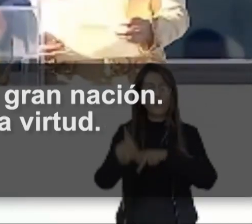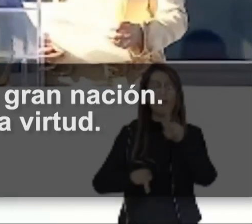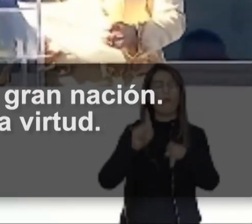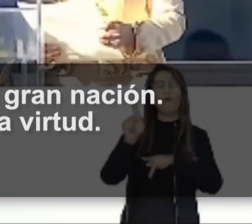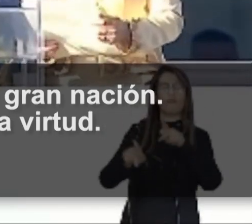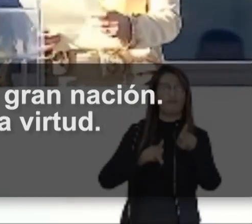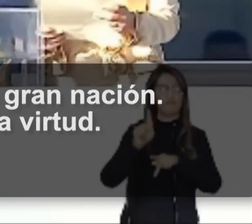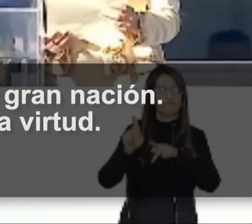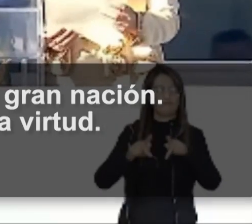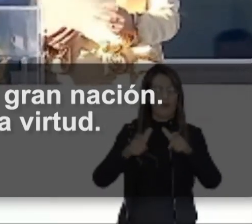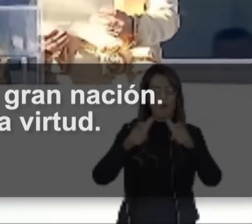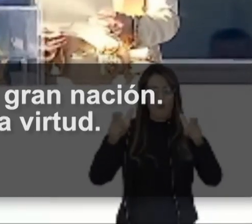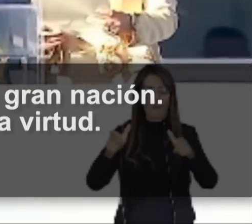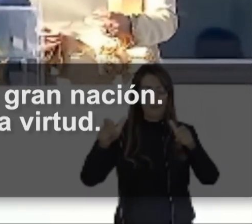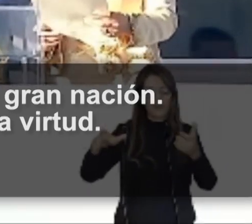nación.